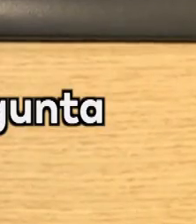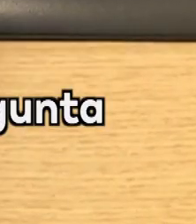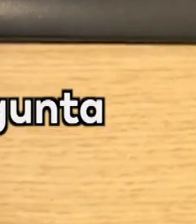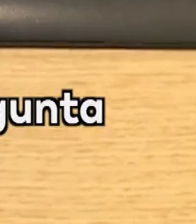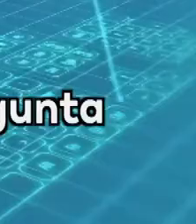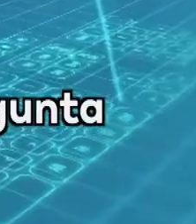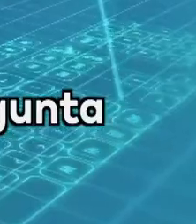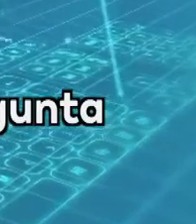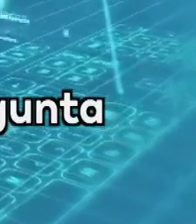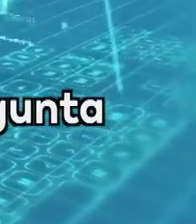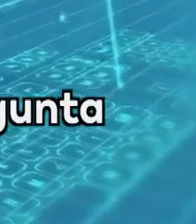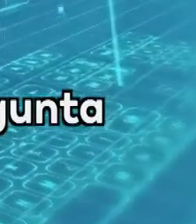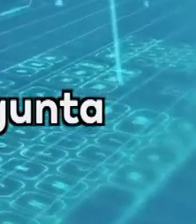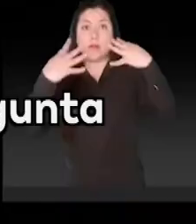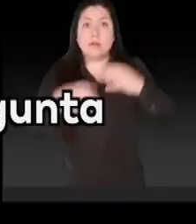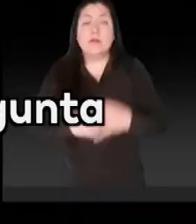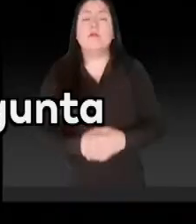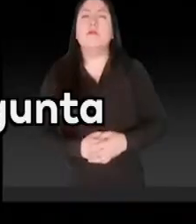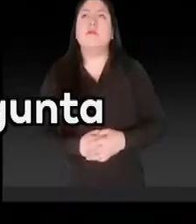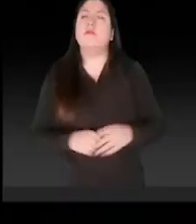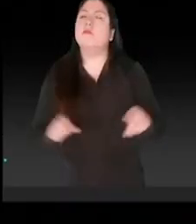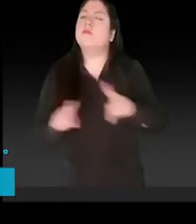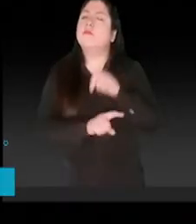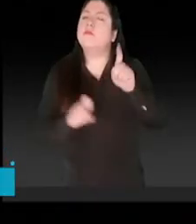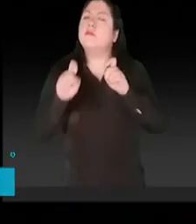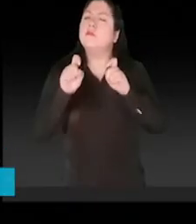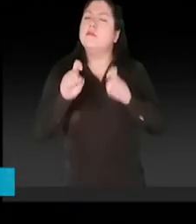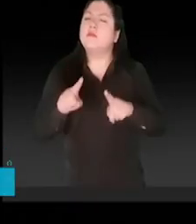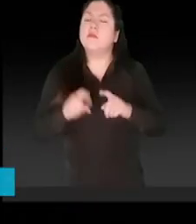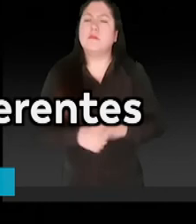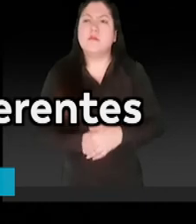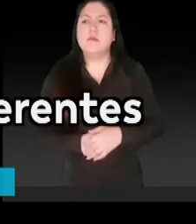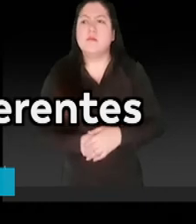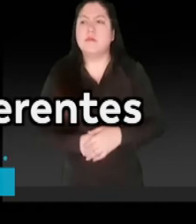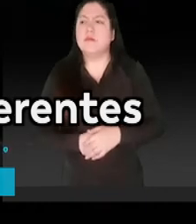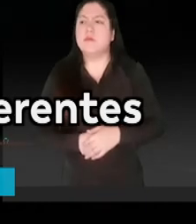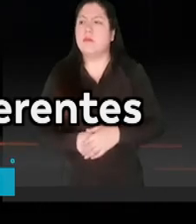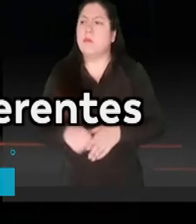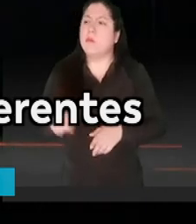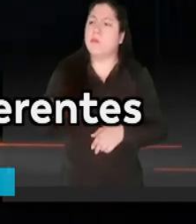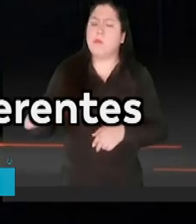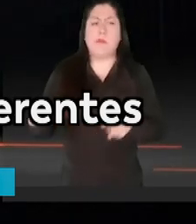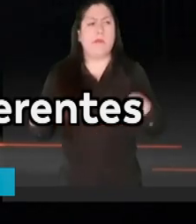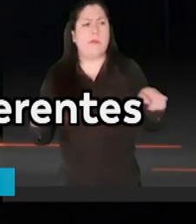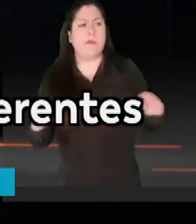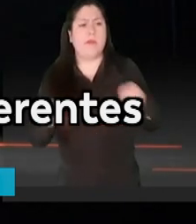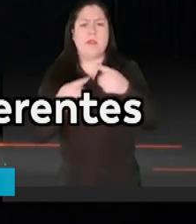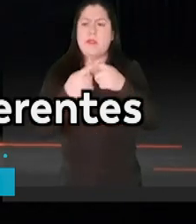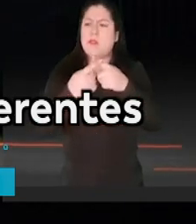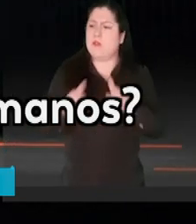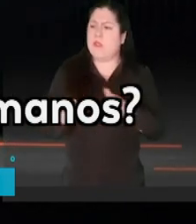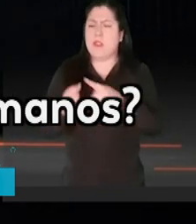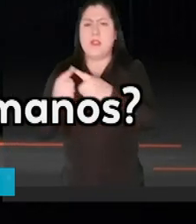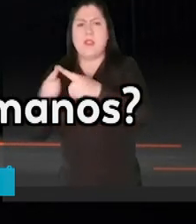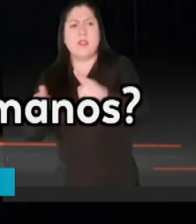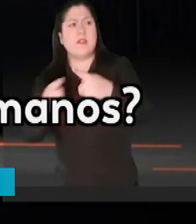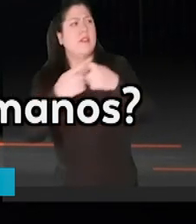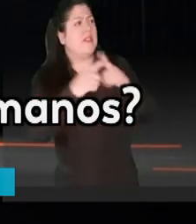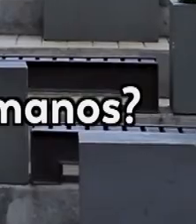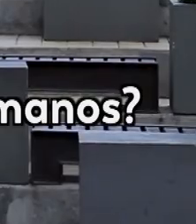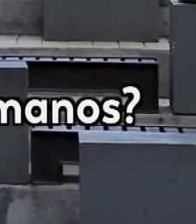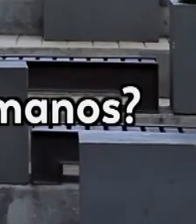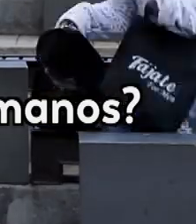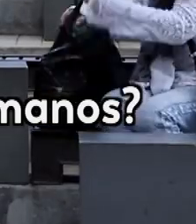Esta historia comienza con una pregunta. ¿Qué es lo que realmente nos hace diferentes los unos a los